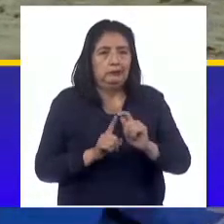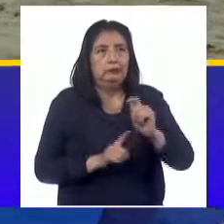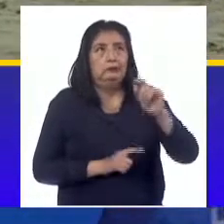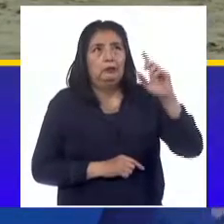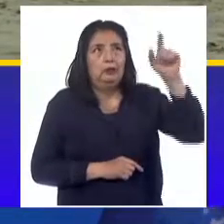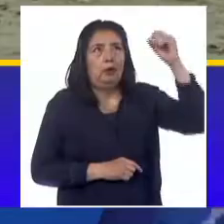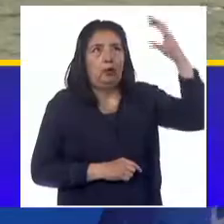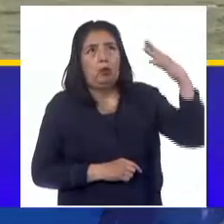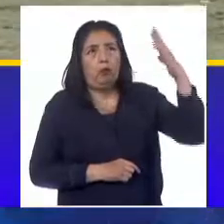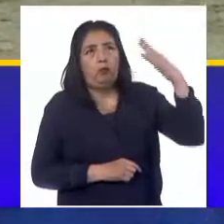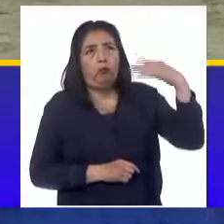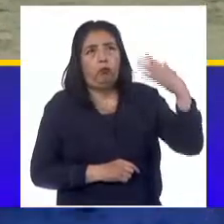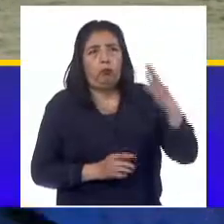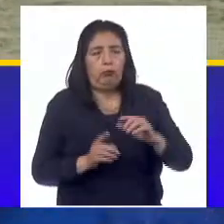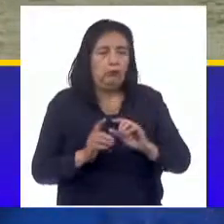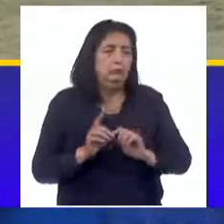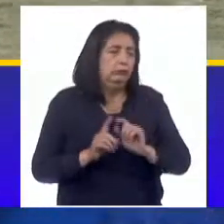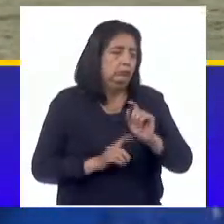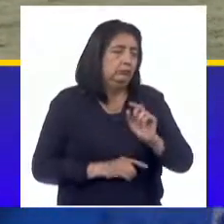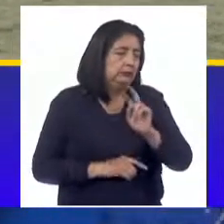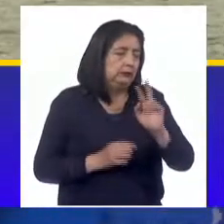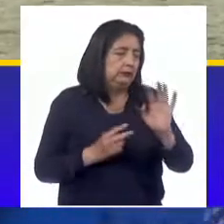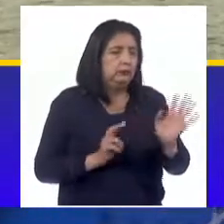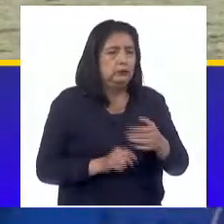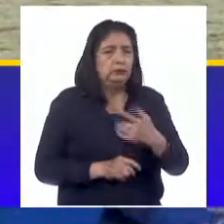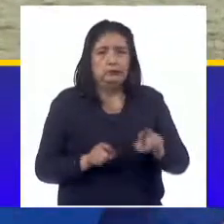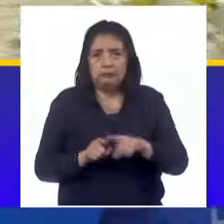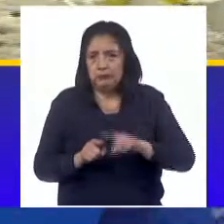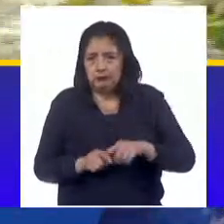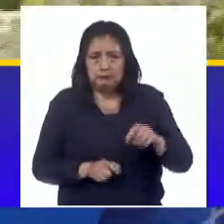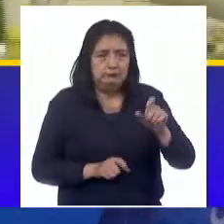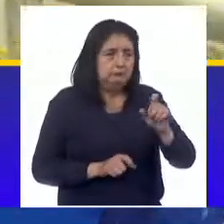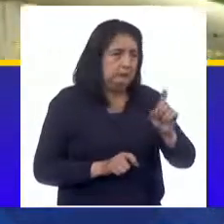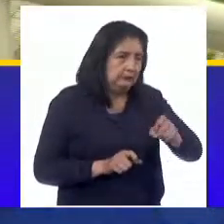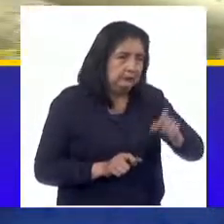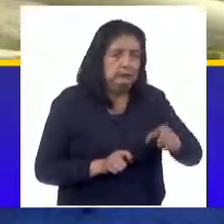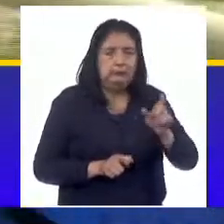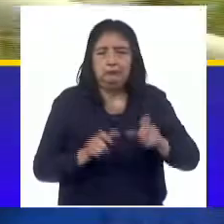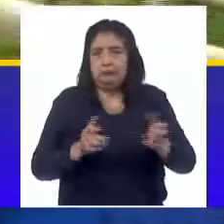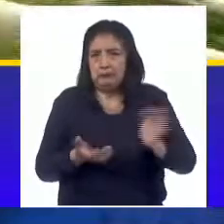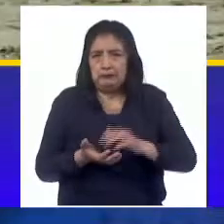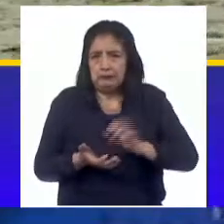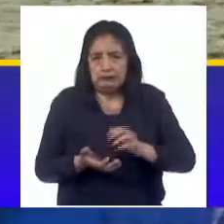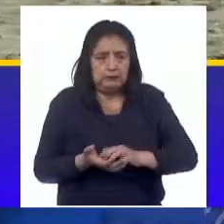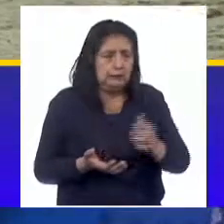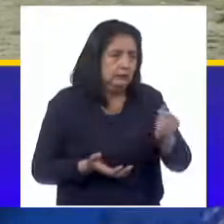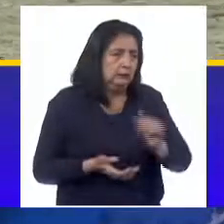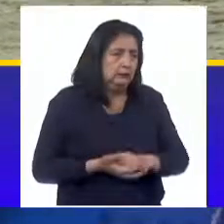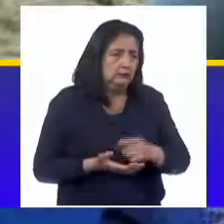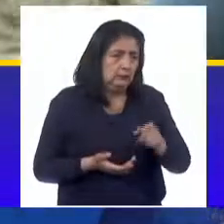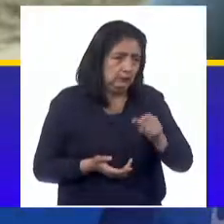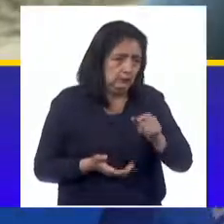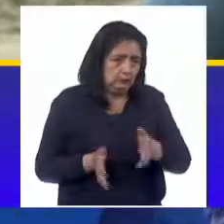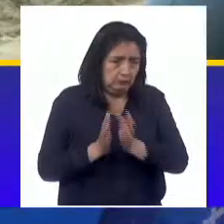de verano de 27, 28 grados, ¿no? Además implica pues logística, y justamente para eso se necesita un mayor ingreso. No, ¿eso se